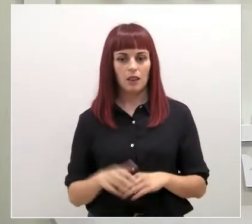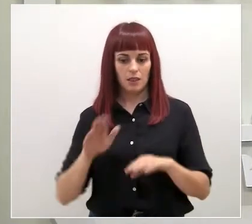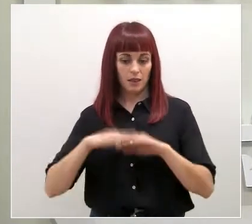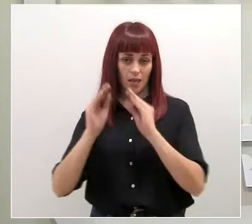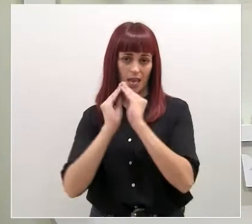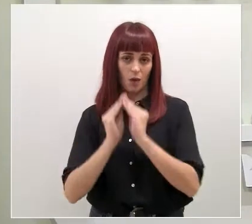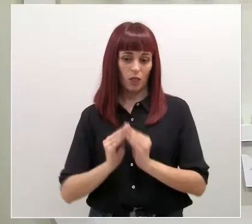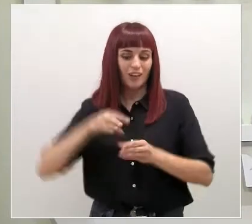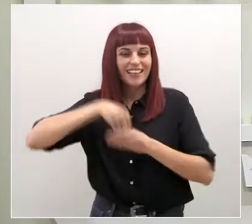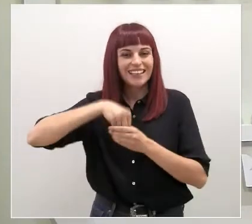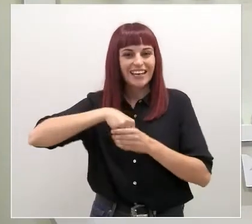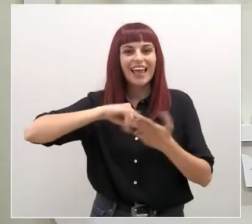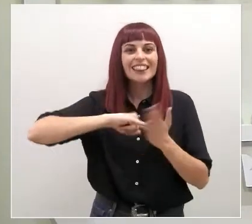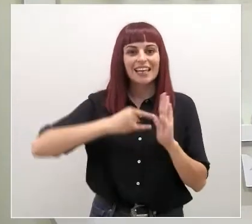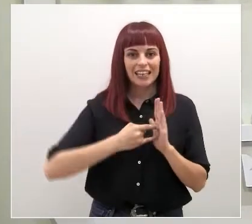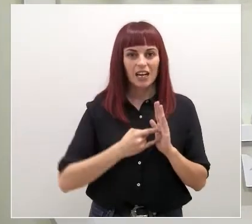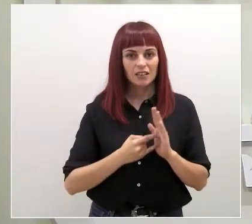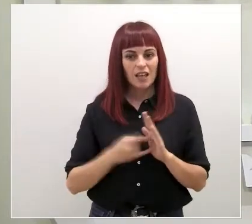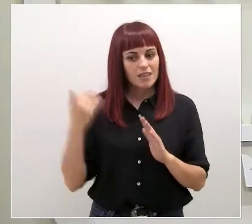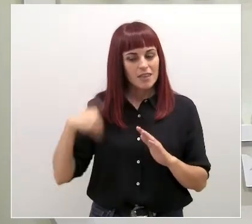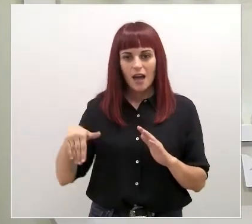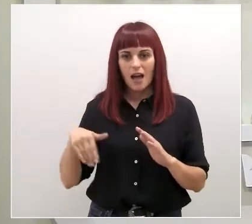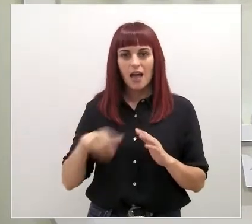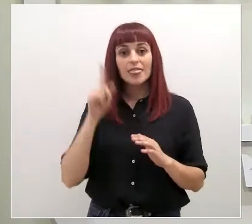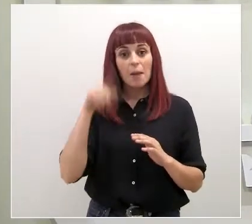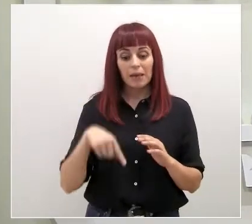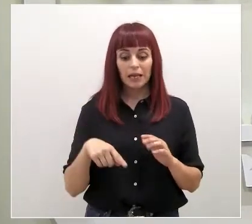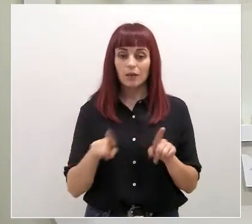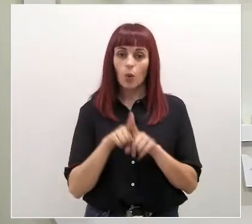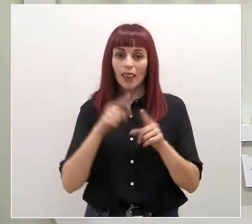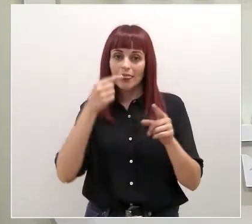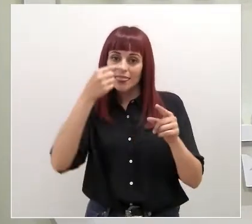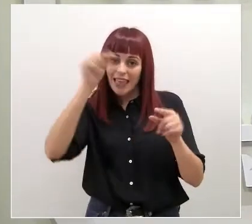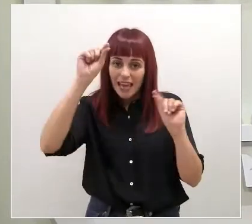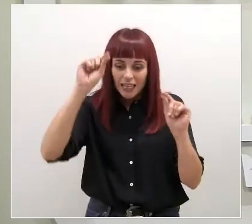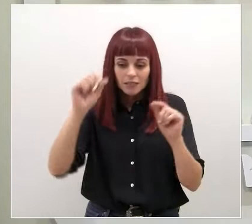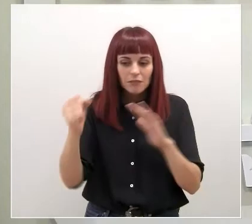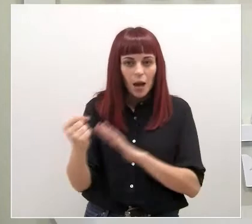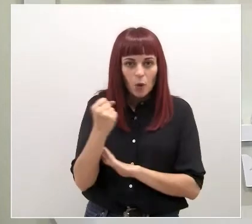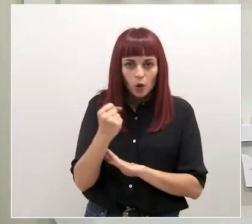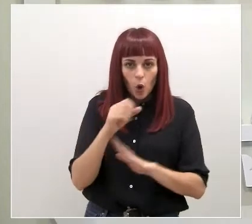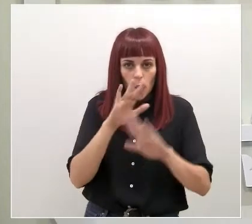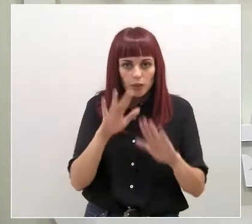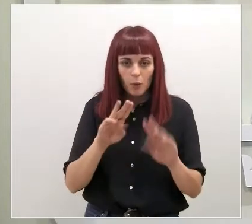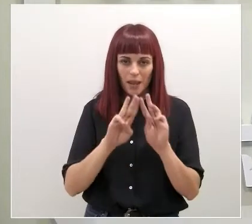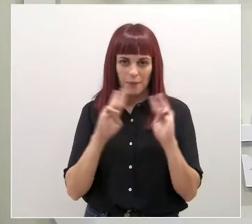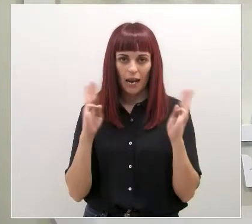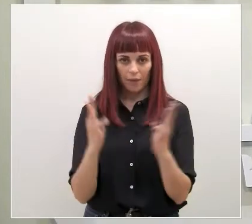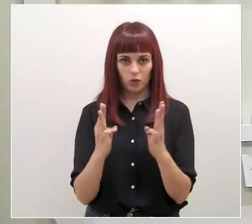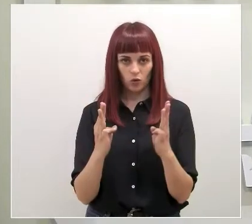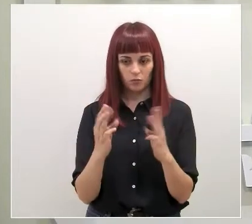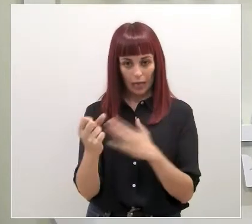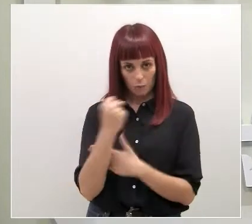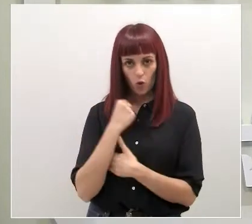elaboración interna técnica. Estamos también ultimando los últimos apoyos parlamentarios para que todo